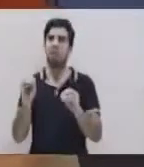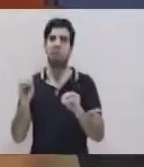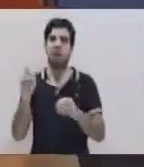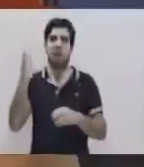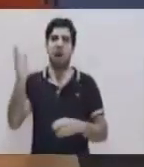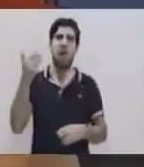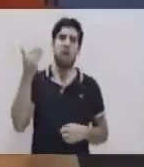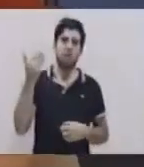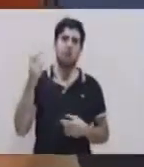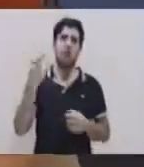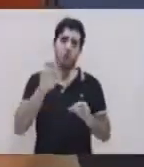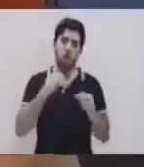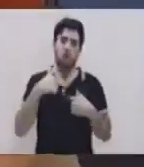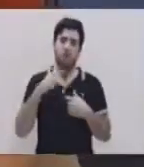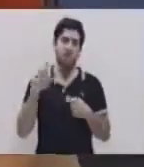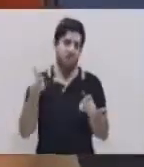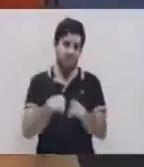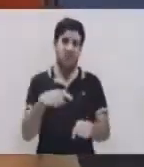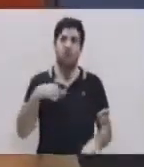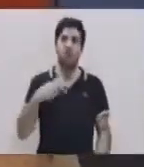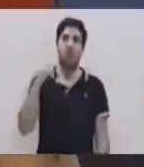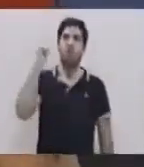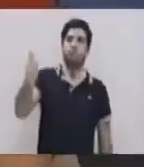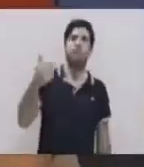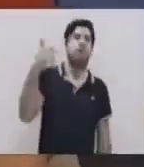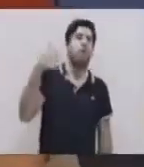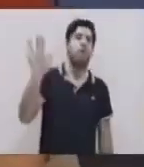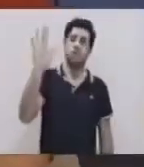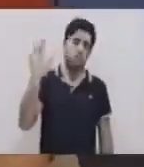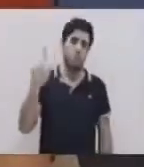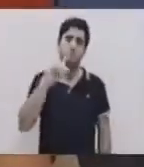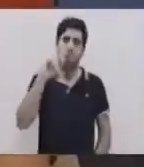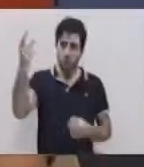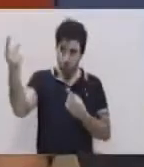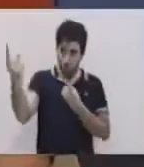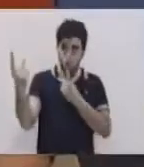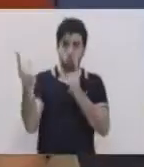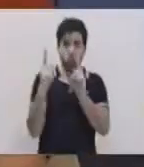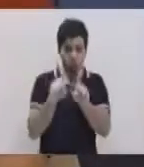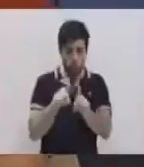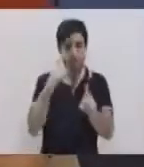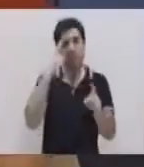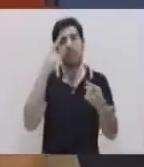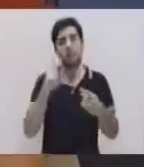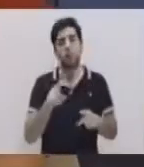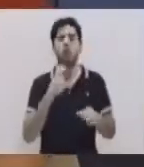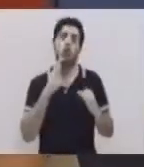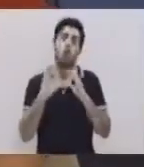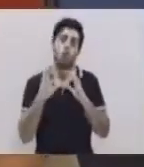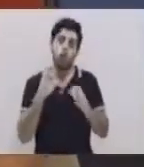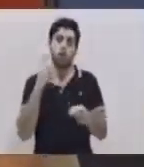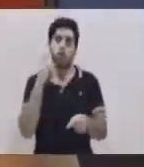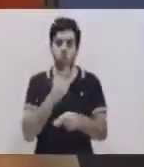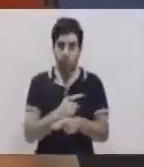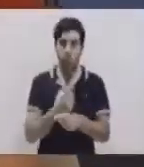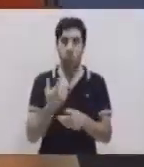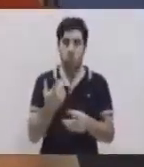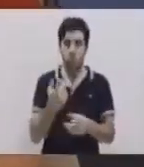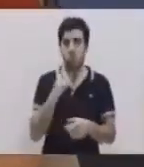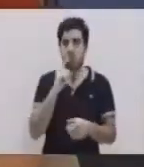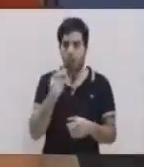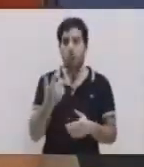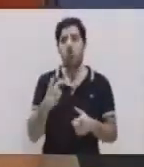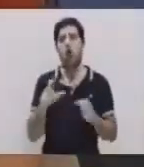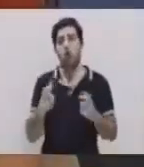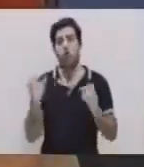Y viceversa. Entonces, pues creo que lo importante es entender el lenguaje del amor a nuestros integrantes de la familia, qué les agrada, qué